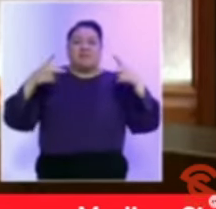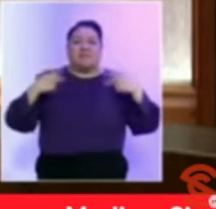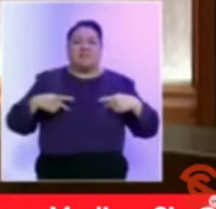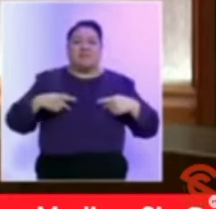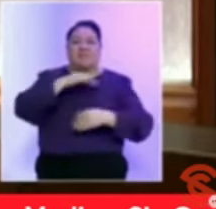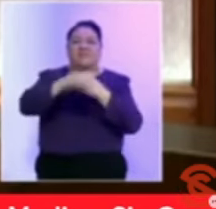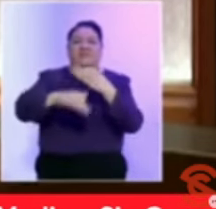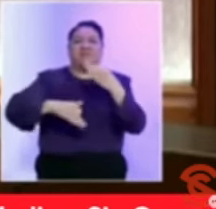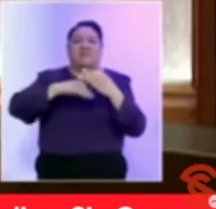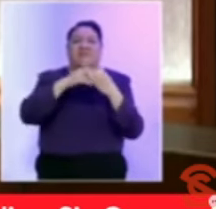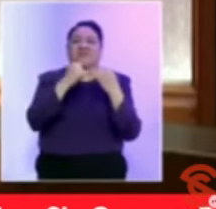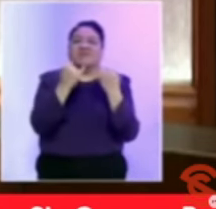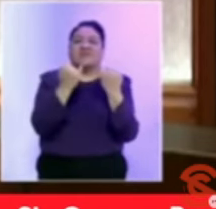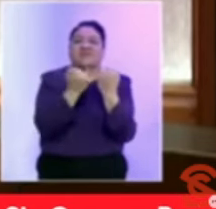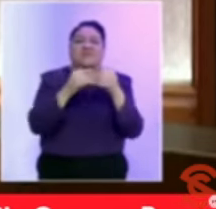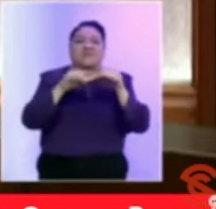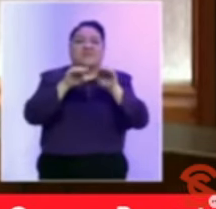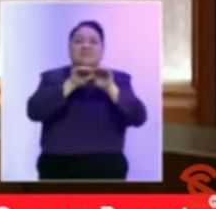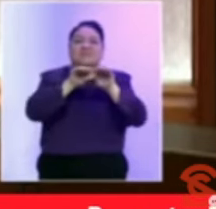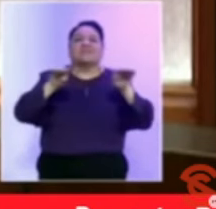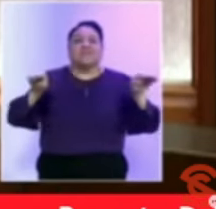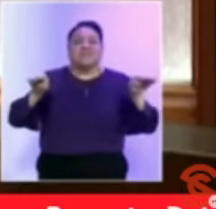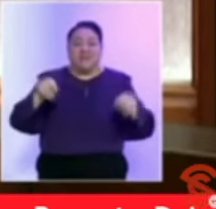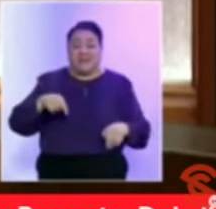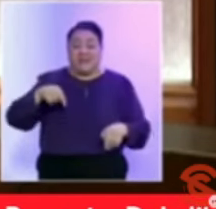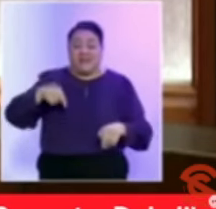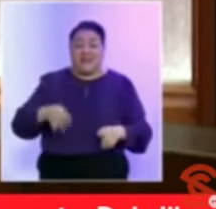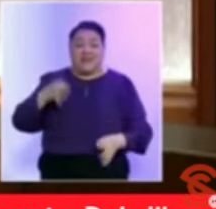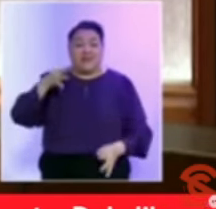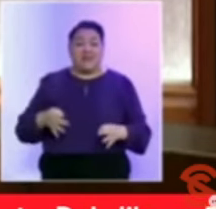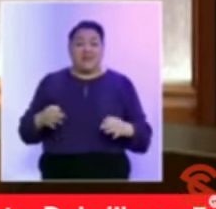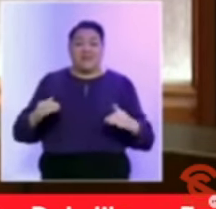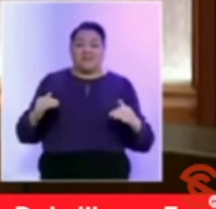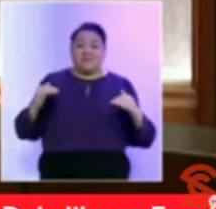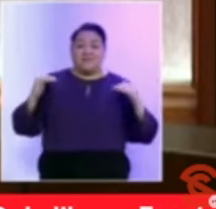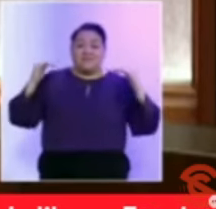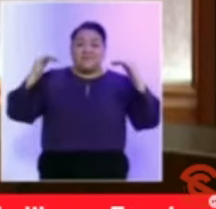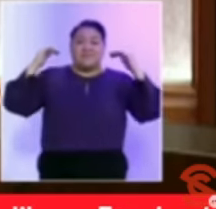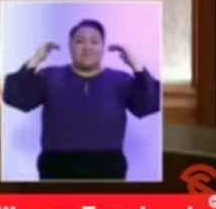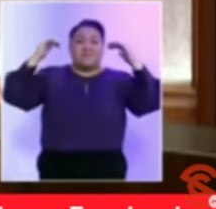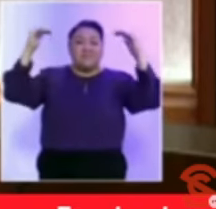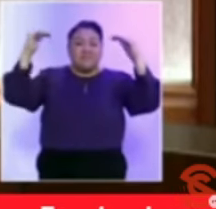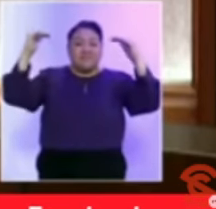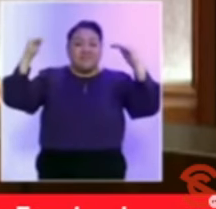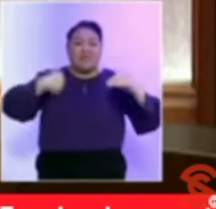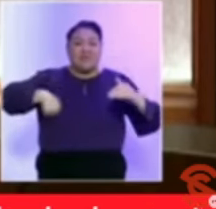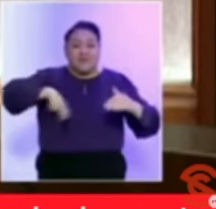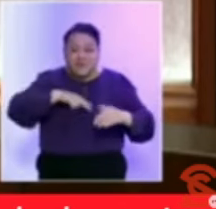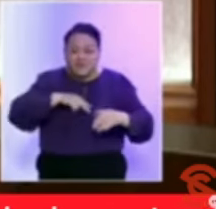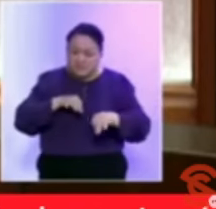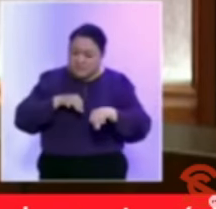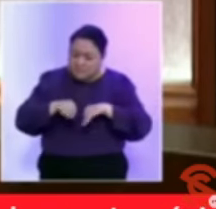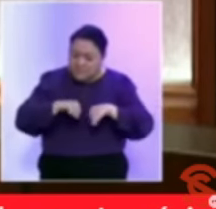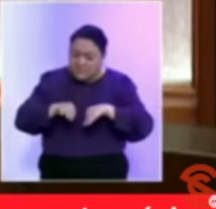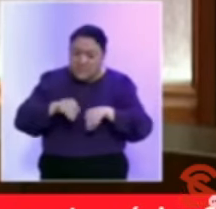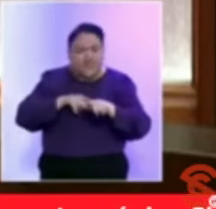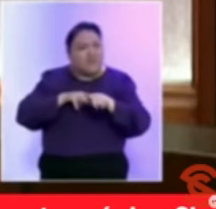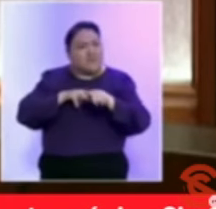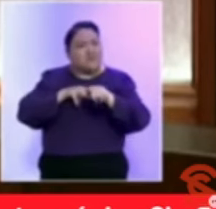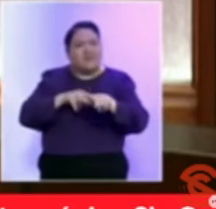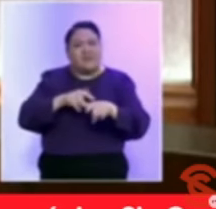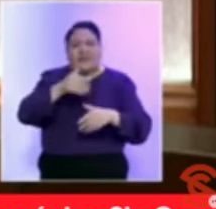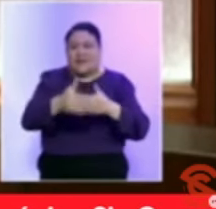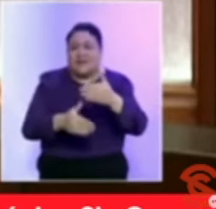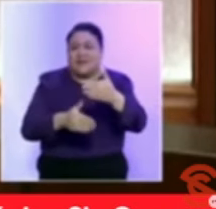sociedad desde esta alta Tribuna judicial Seguiremos trabajando para consolidar